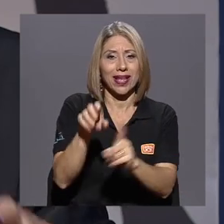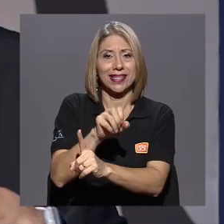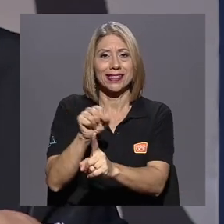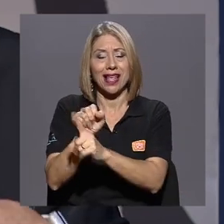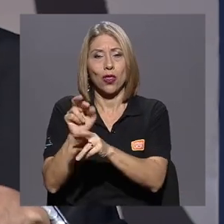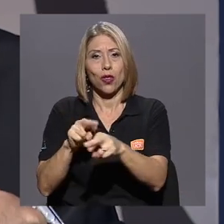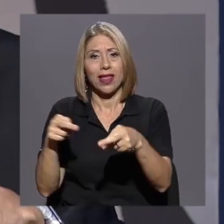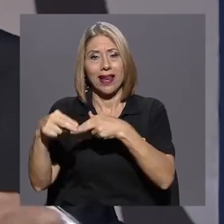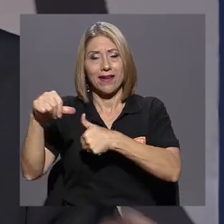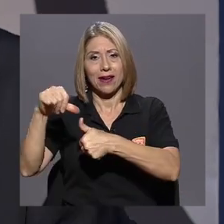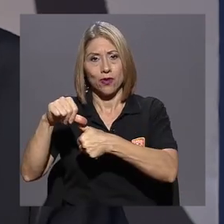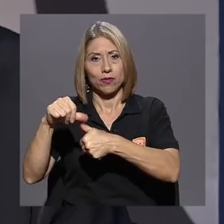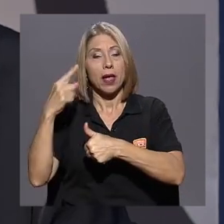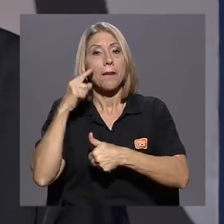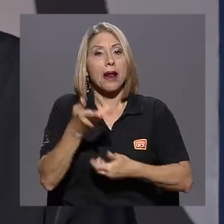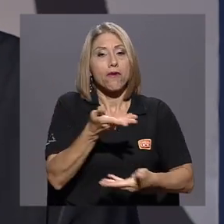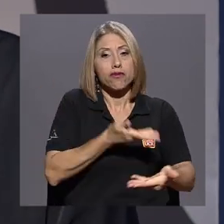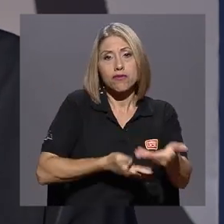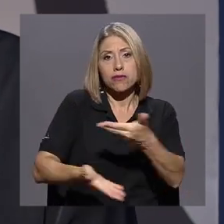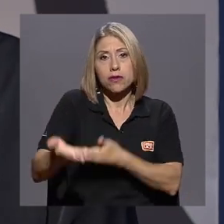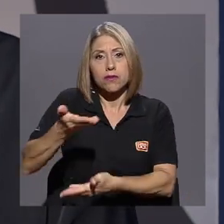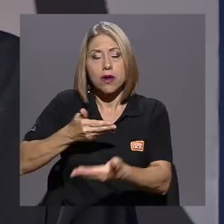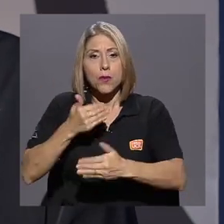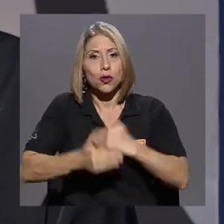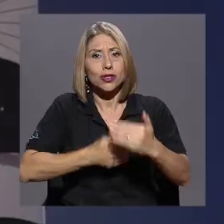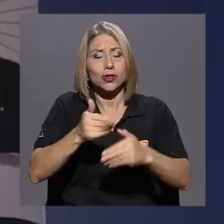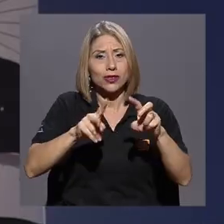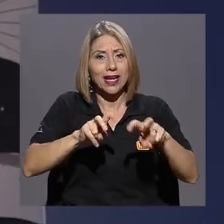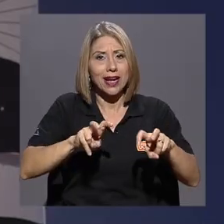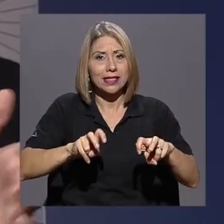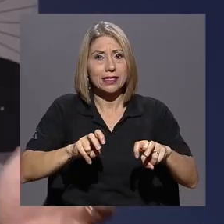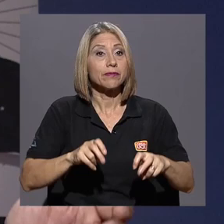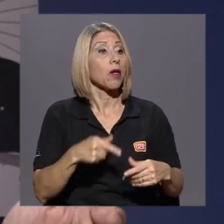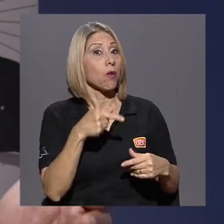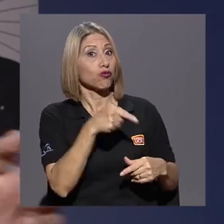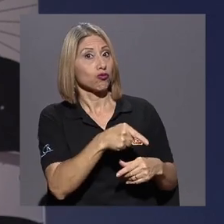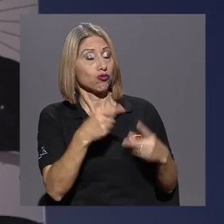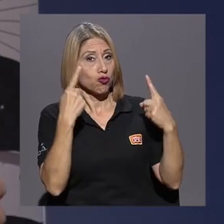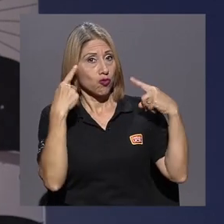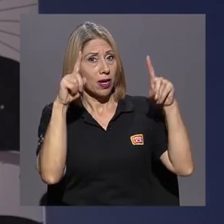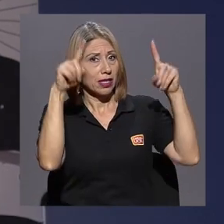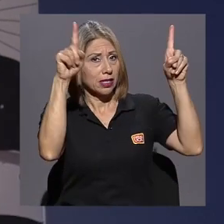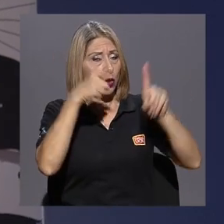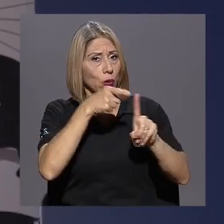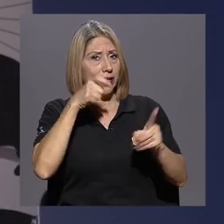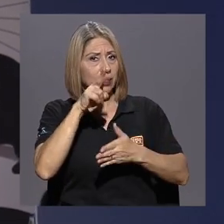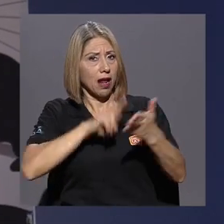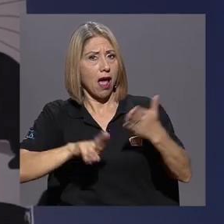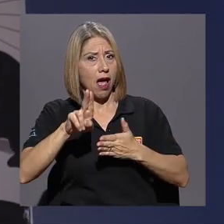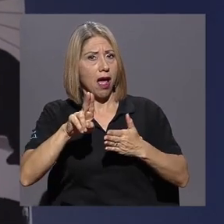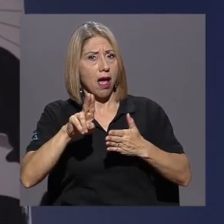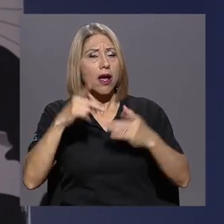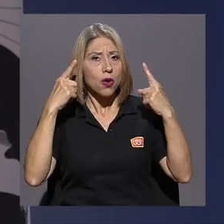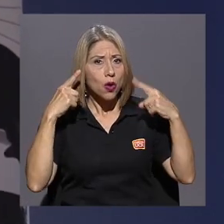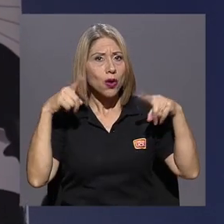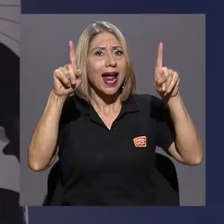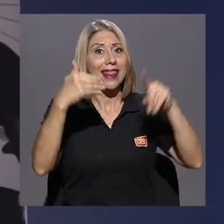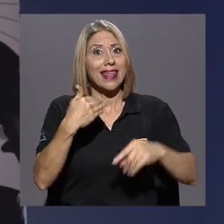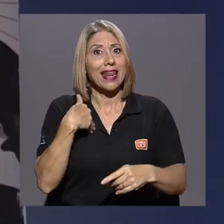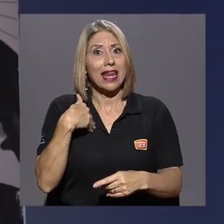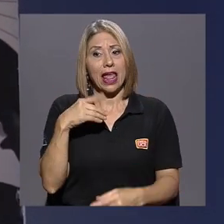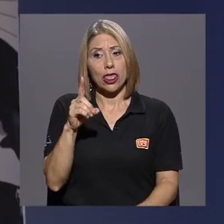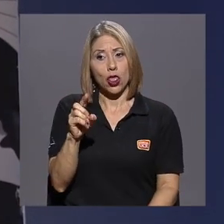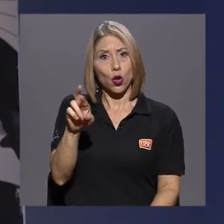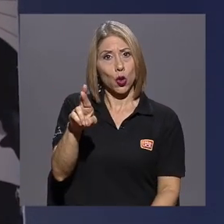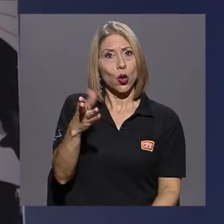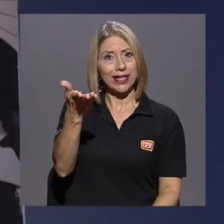Para retroalimentar también estos procesos de análisis. Yo quisiera destacar esto porque esto se convierte en un éxito desde la academia para lograr inclusive tener doctores,